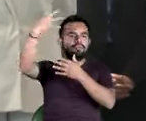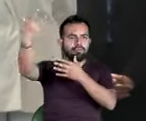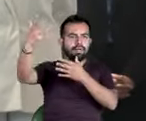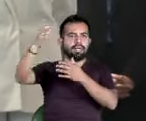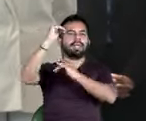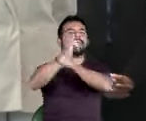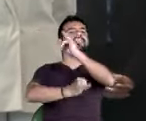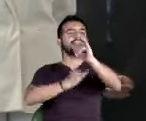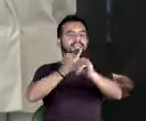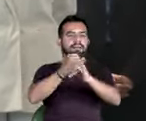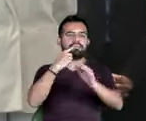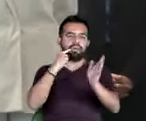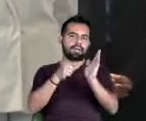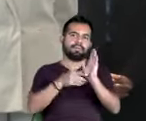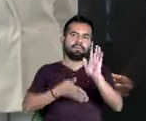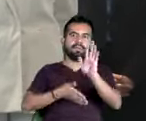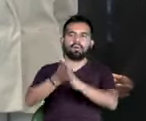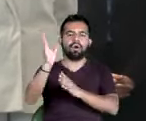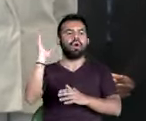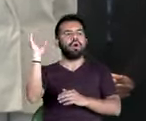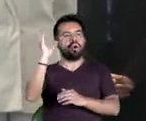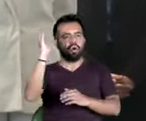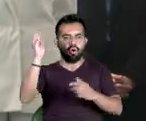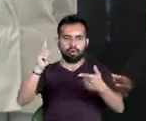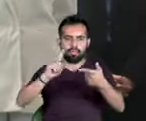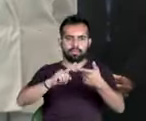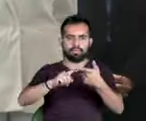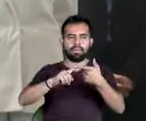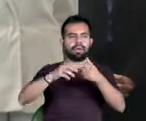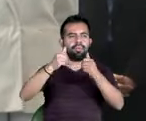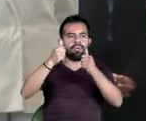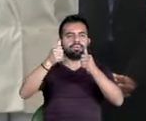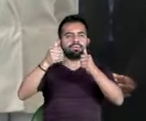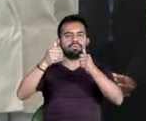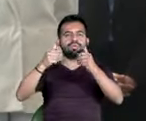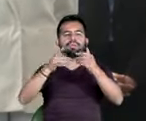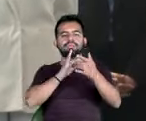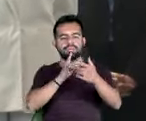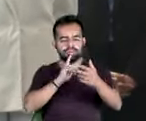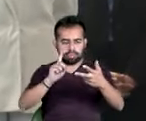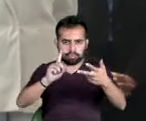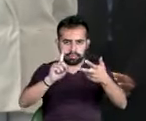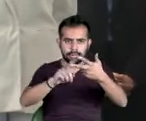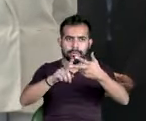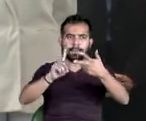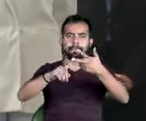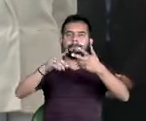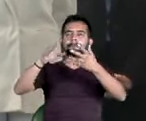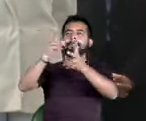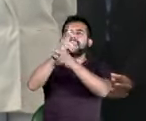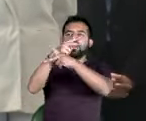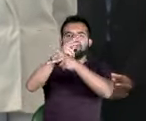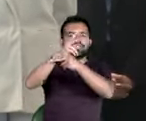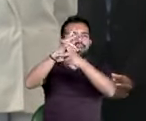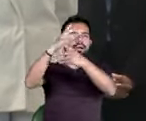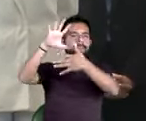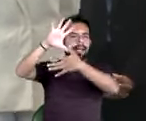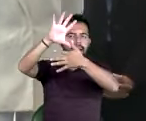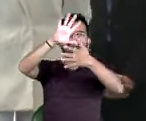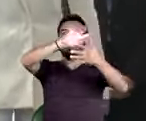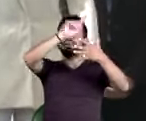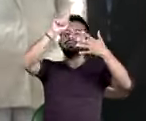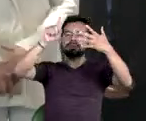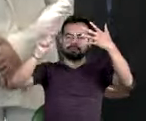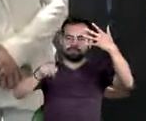la visita a Medellín, de la visita a Buenos Aires, de la visita a Nueva York, al Consejo de las Américas. Quien estuvo antes que